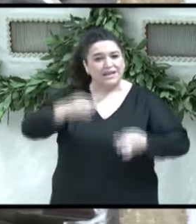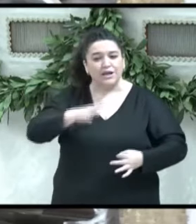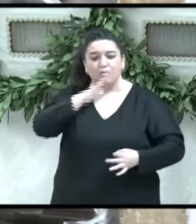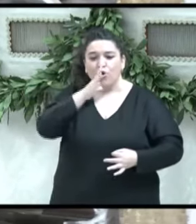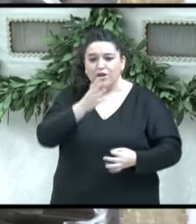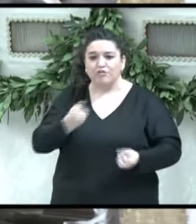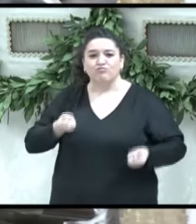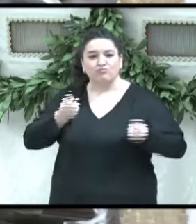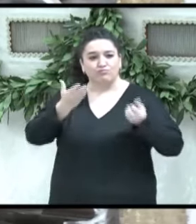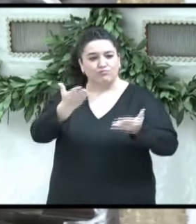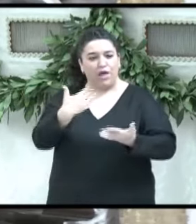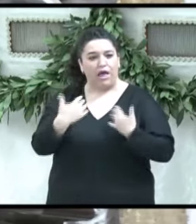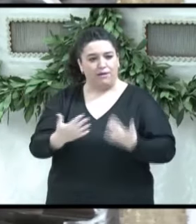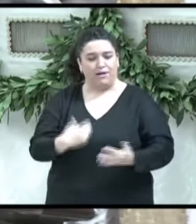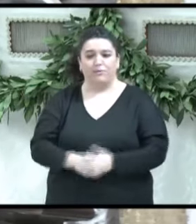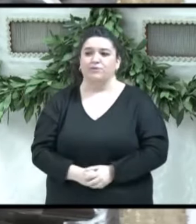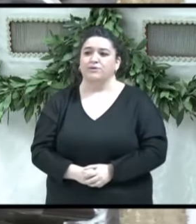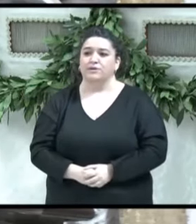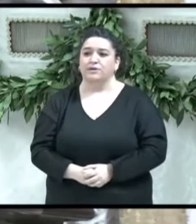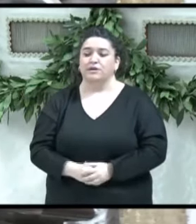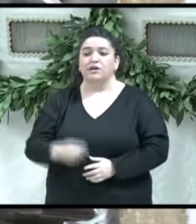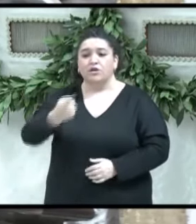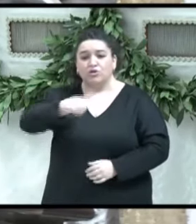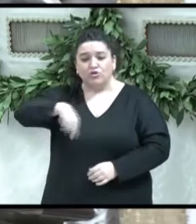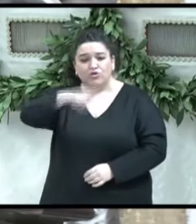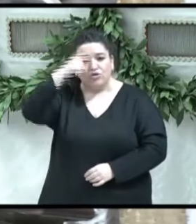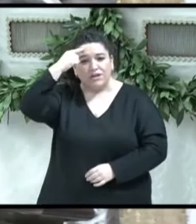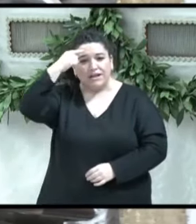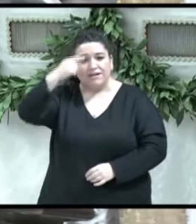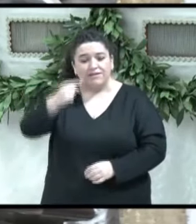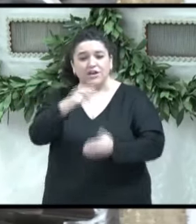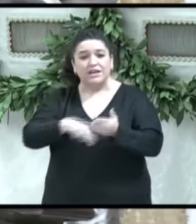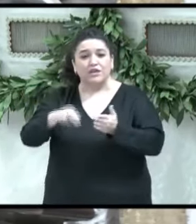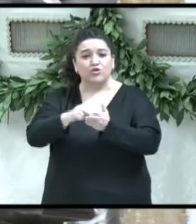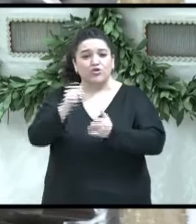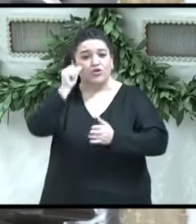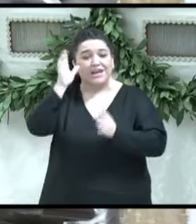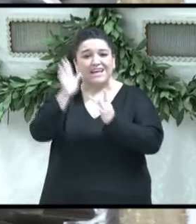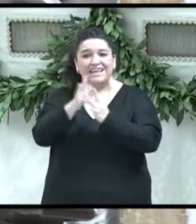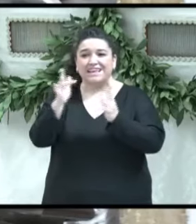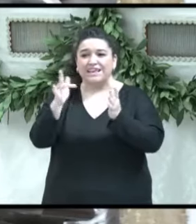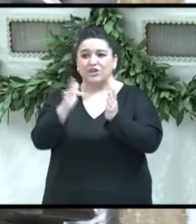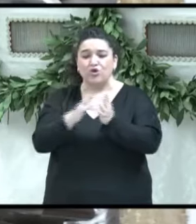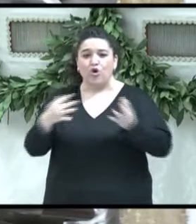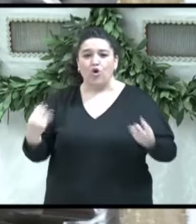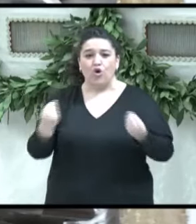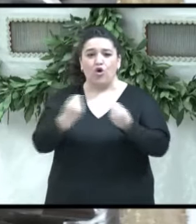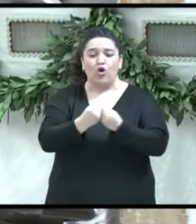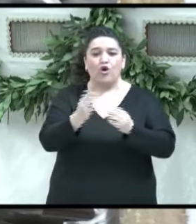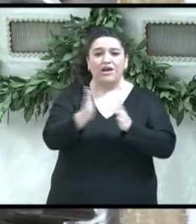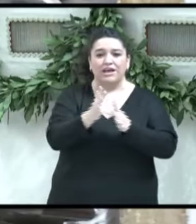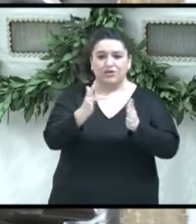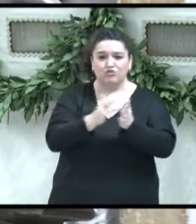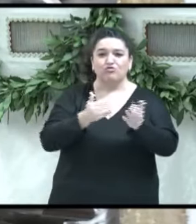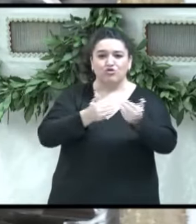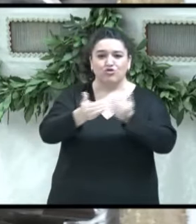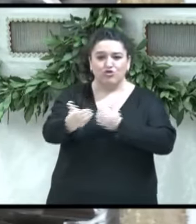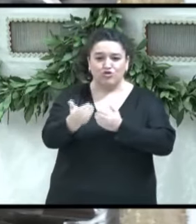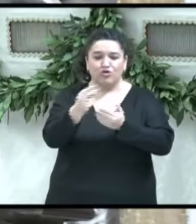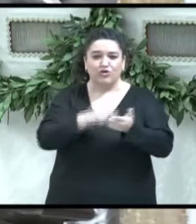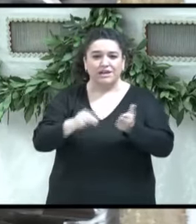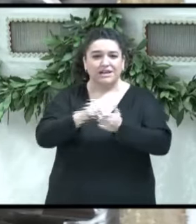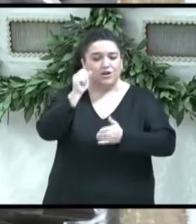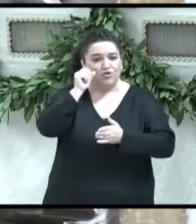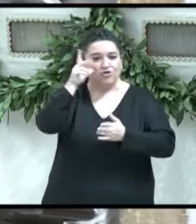eso hablamos sabiendo que quien resucitó al señor Jesús también con Jesús nos resucitará y nos